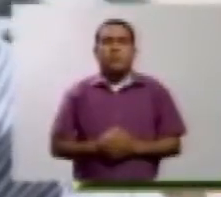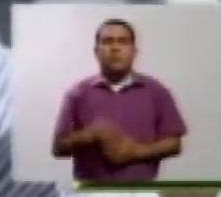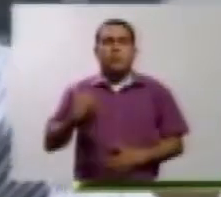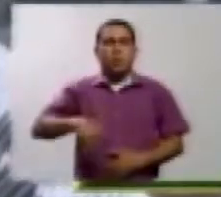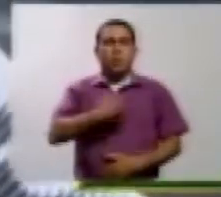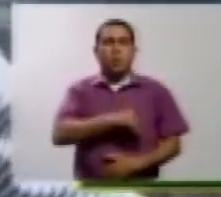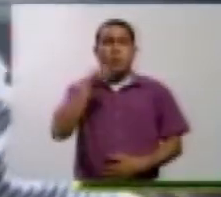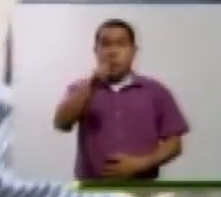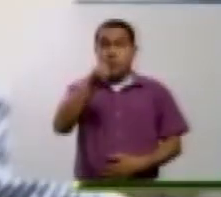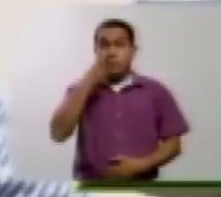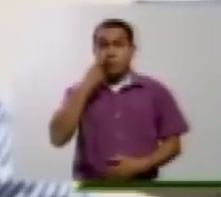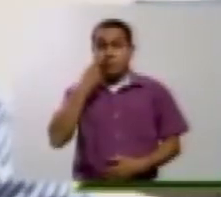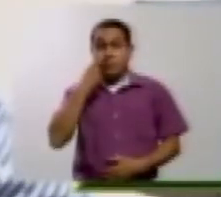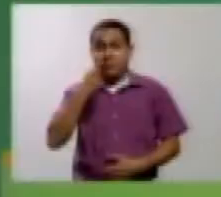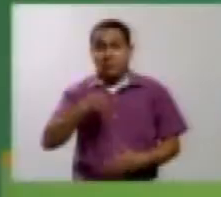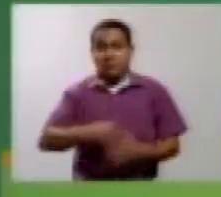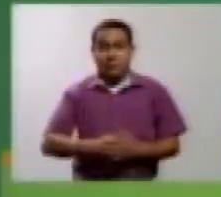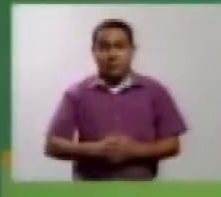tu papá.